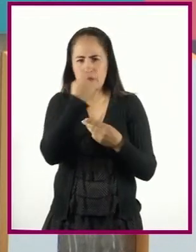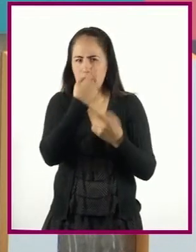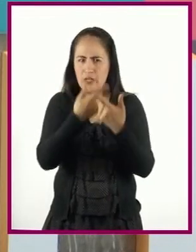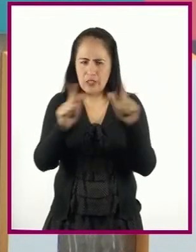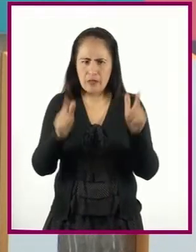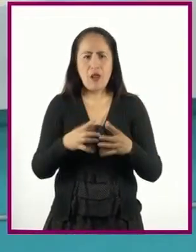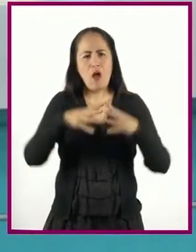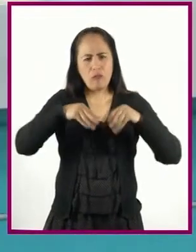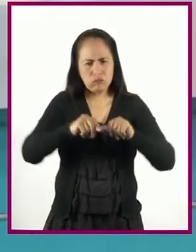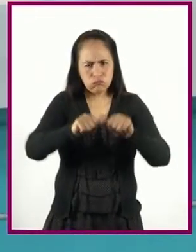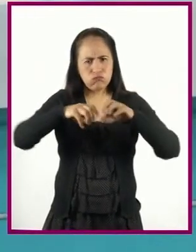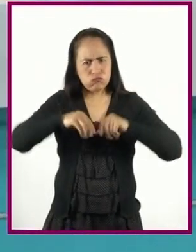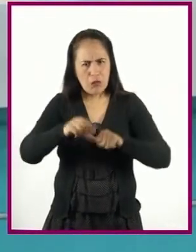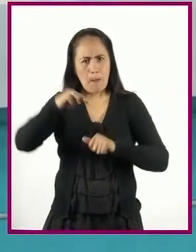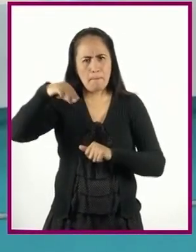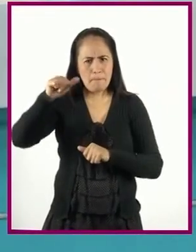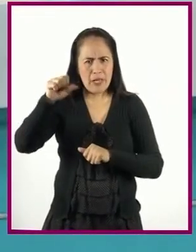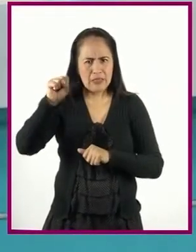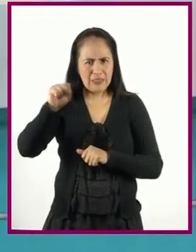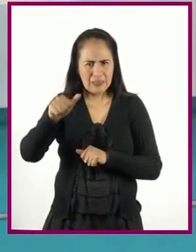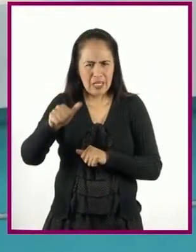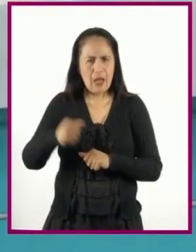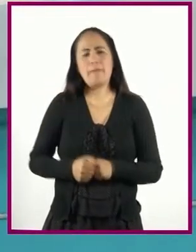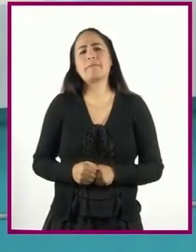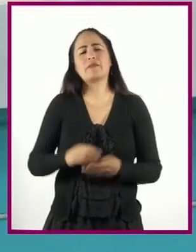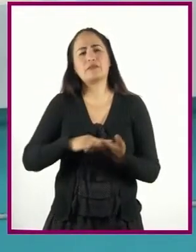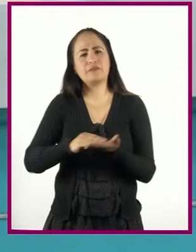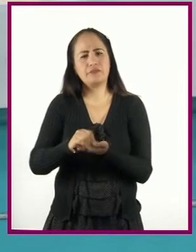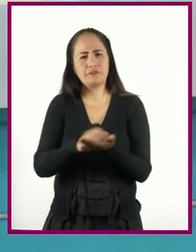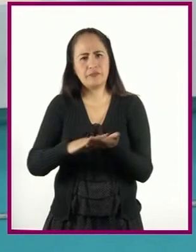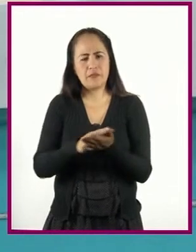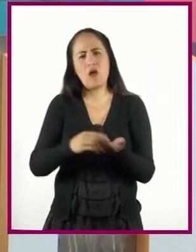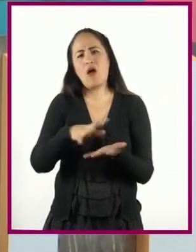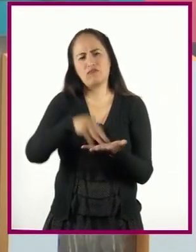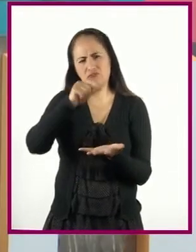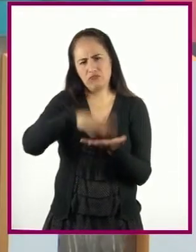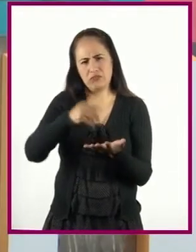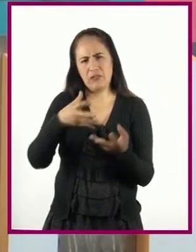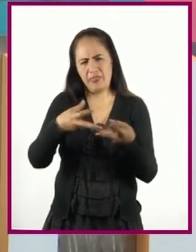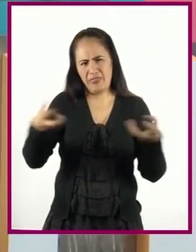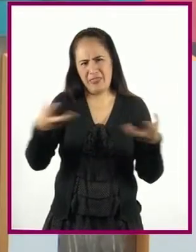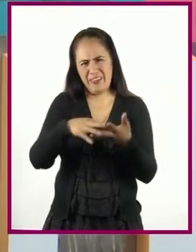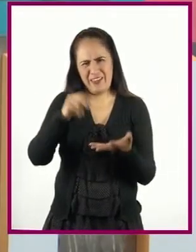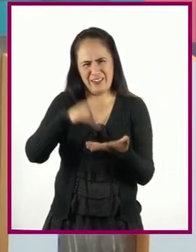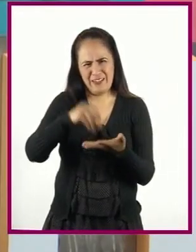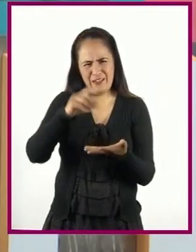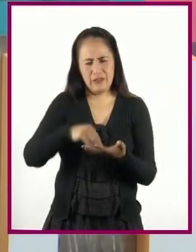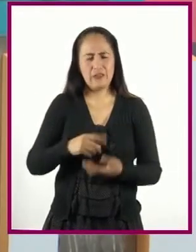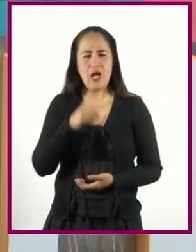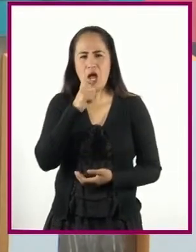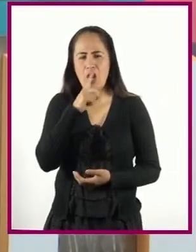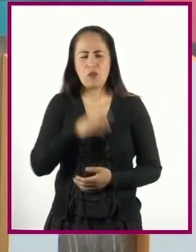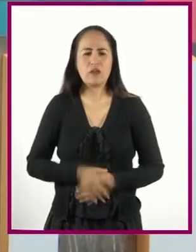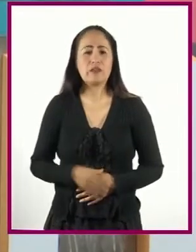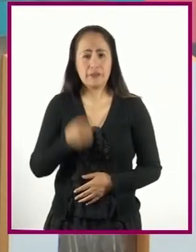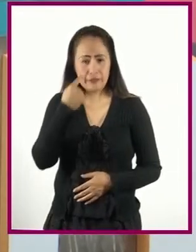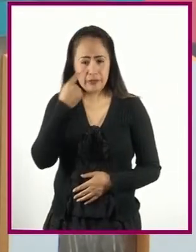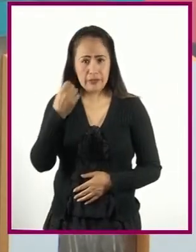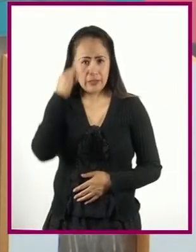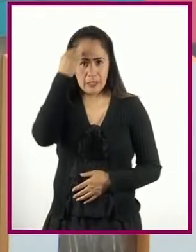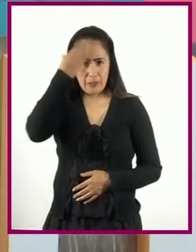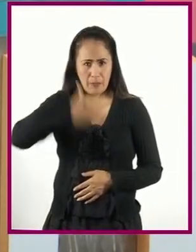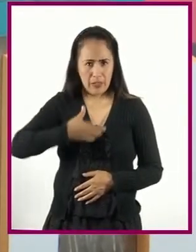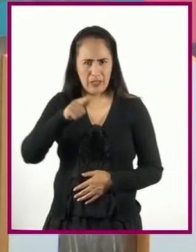masa, plastilina o barro. Para nuestro segundo reto, observen atentamente las siguientes imágenes, donde se